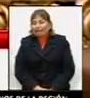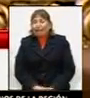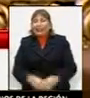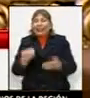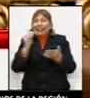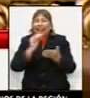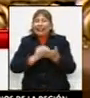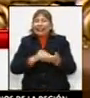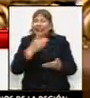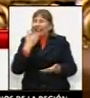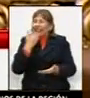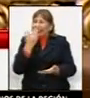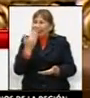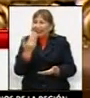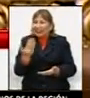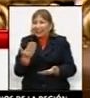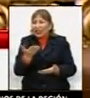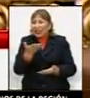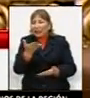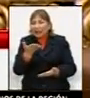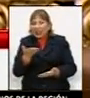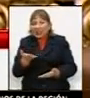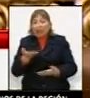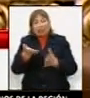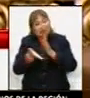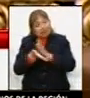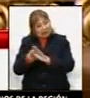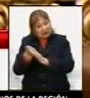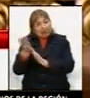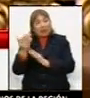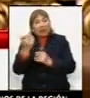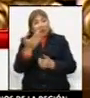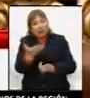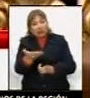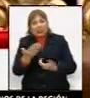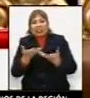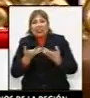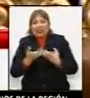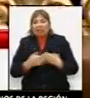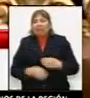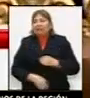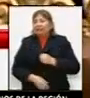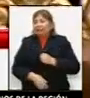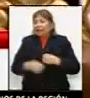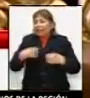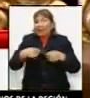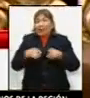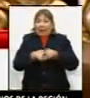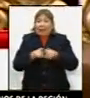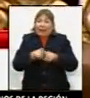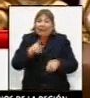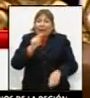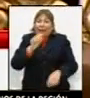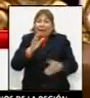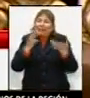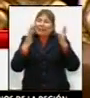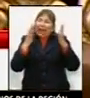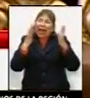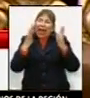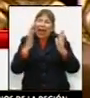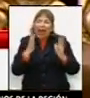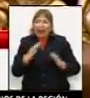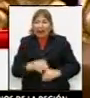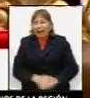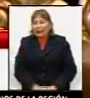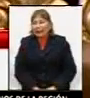Reiterándole el agradecimiento, lo invitamos para que pueda retirarse cuando lo estime conveniente. Y creo que también al doctor Tuesta le demos un aplauso, así como